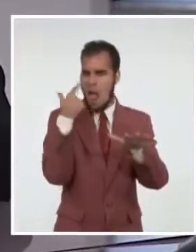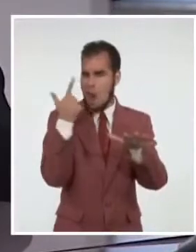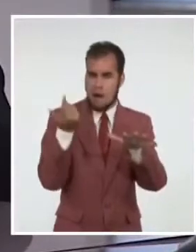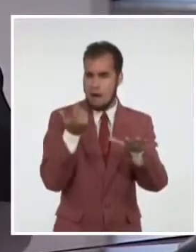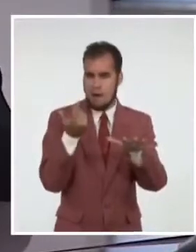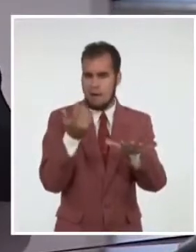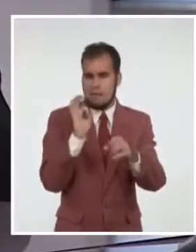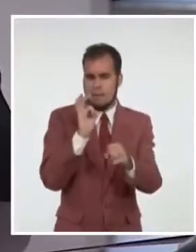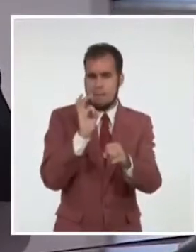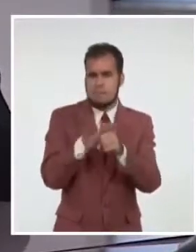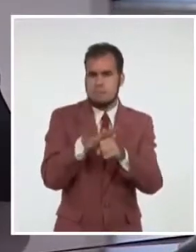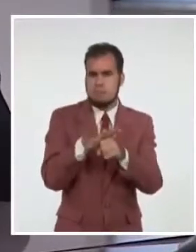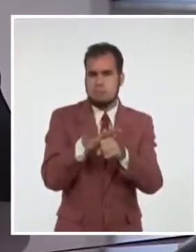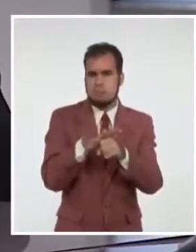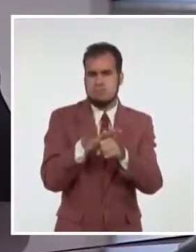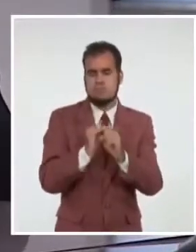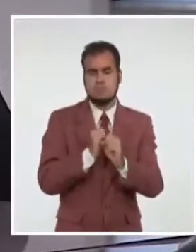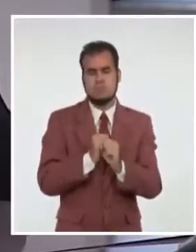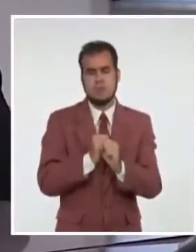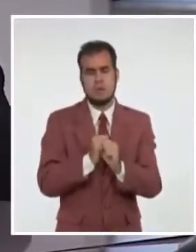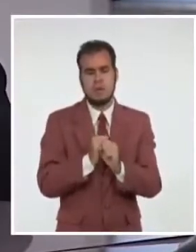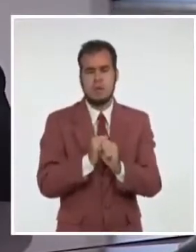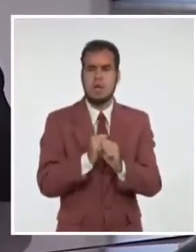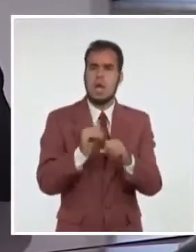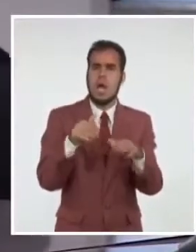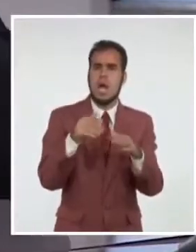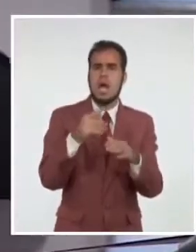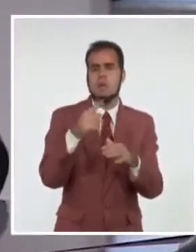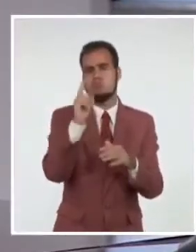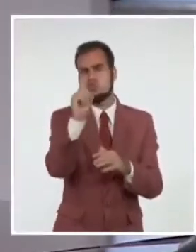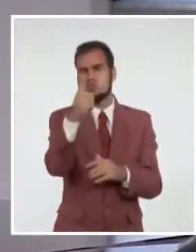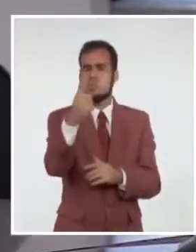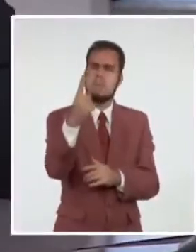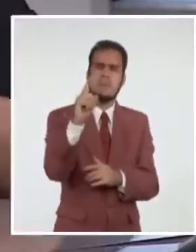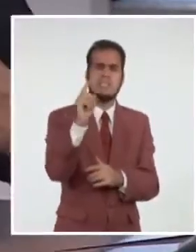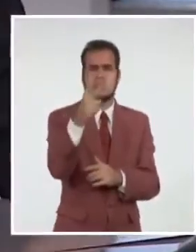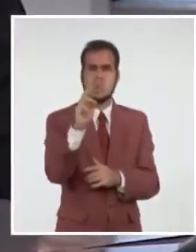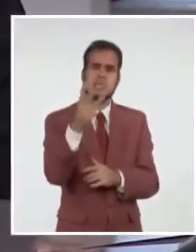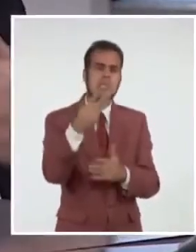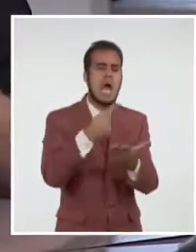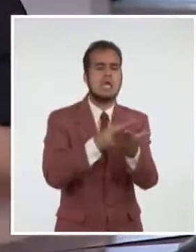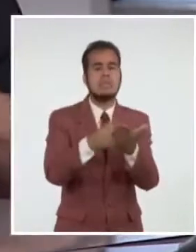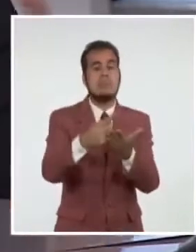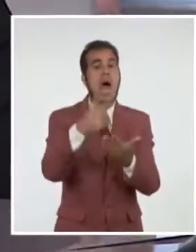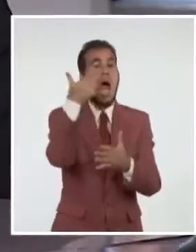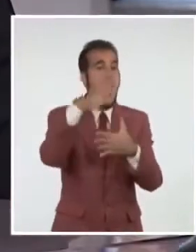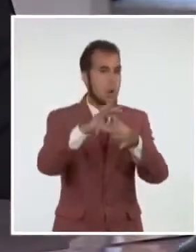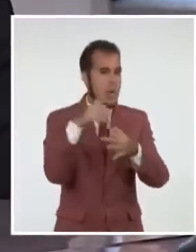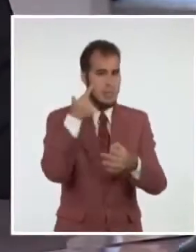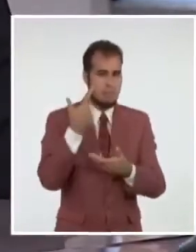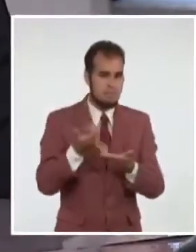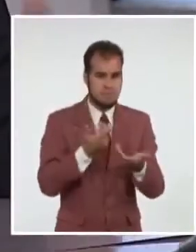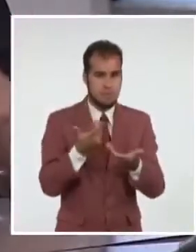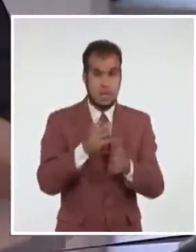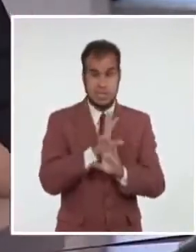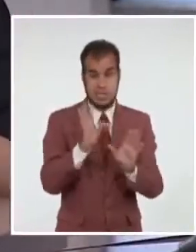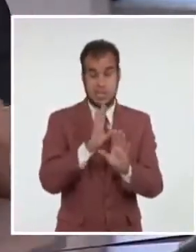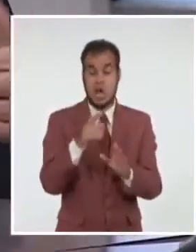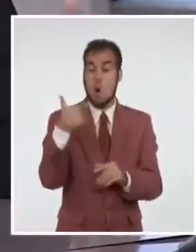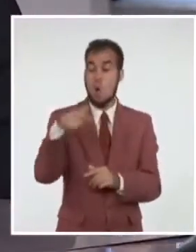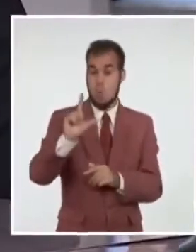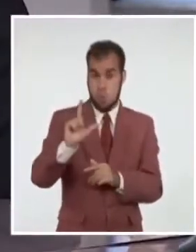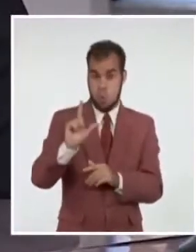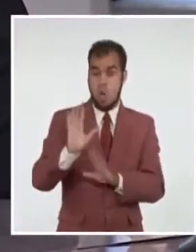quizás final de la primera semana, principio de la segunda de agosto. Y además cerrando todo lo que viene. Cierra La Habana a final de julio. Cierra La Habana